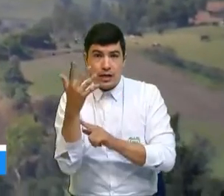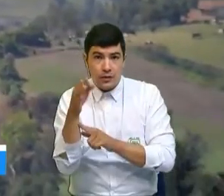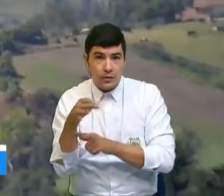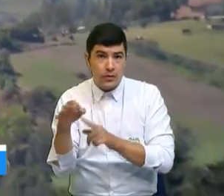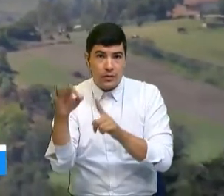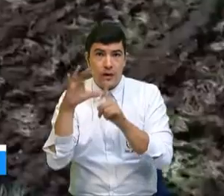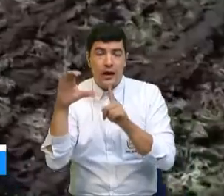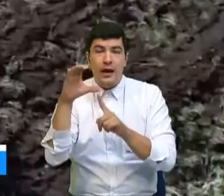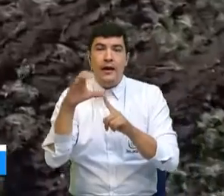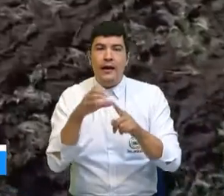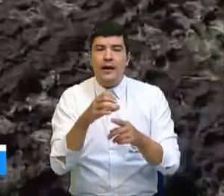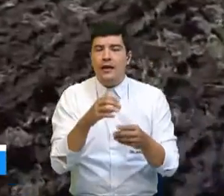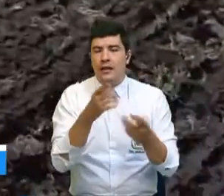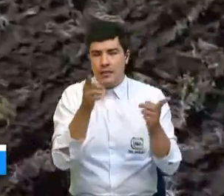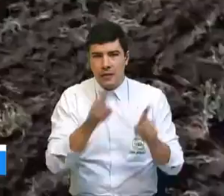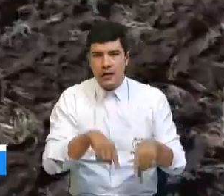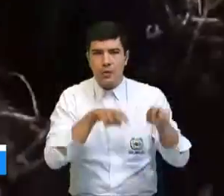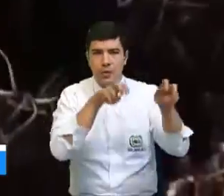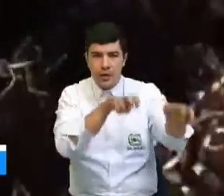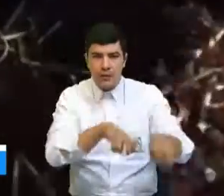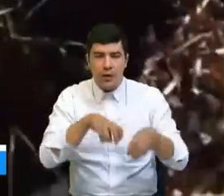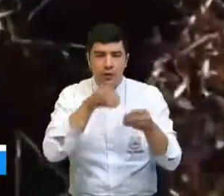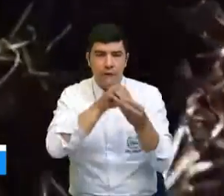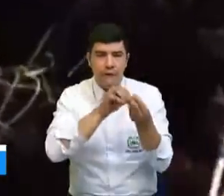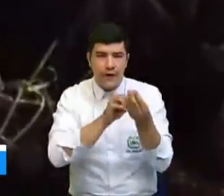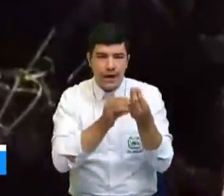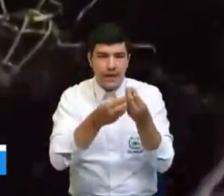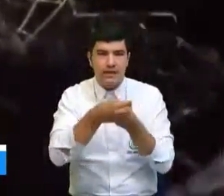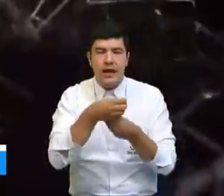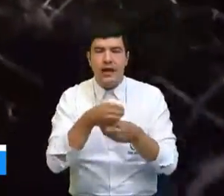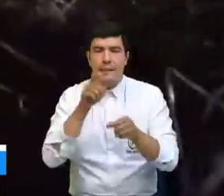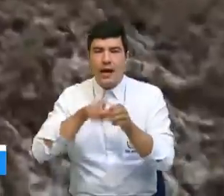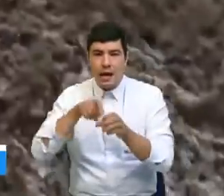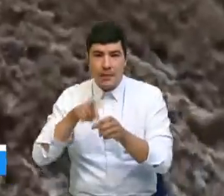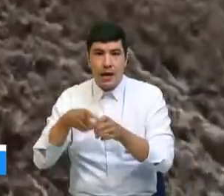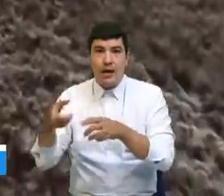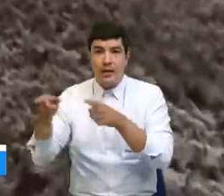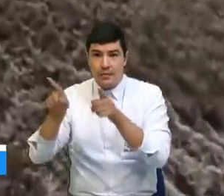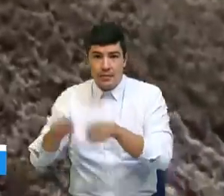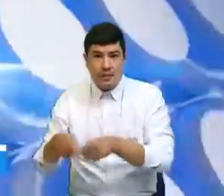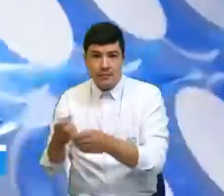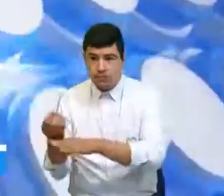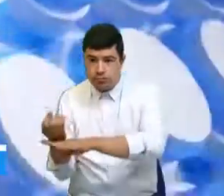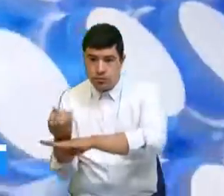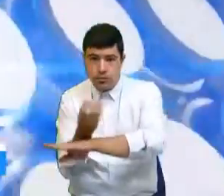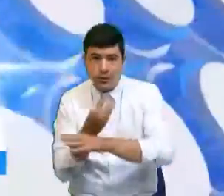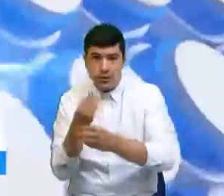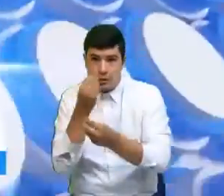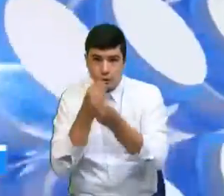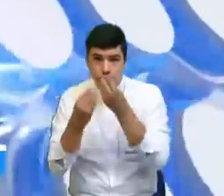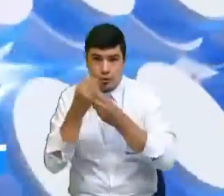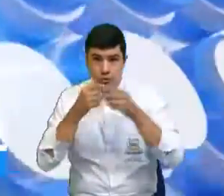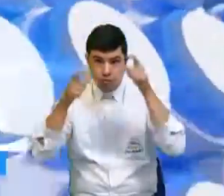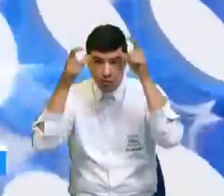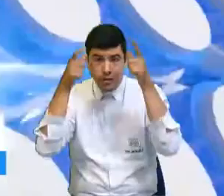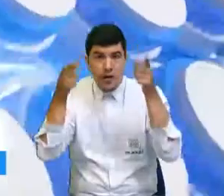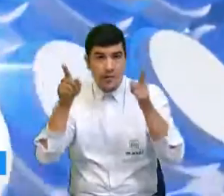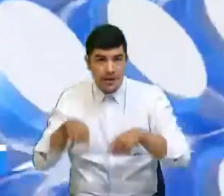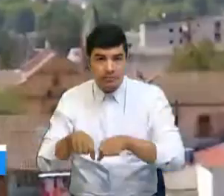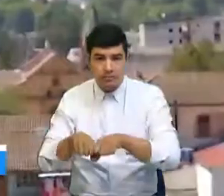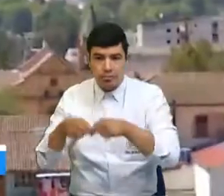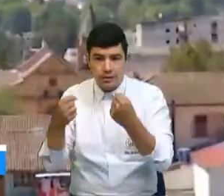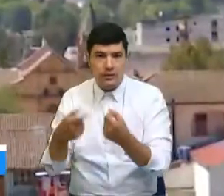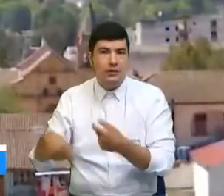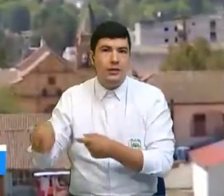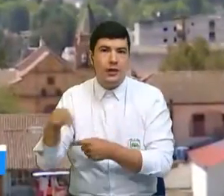cultivos de fresa, papa, uchuva. Asimismo, hay daños en pastos para el ganado. Esta es la segunda helada que se reporta en la